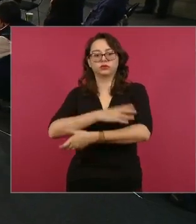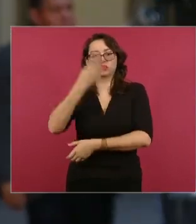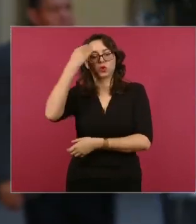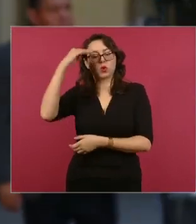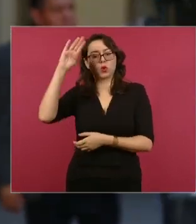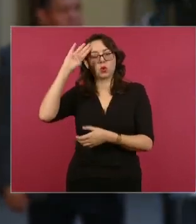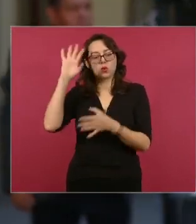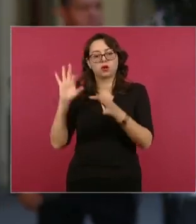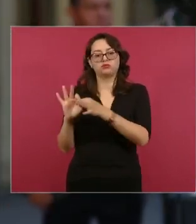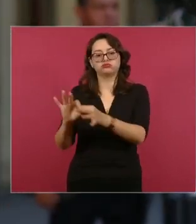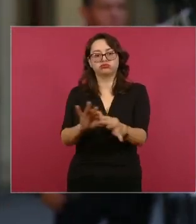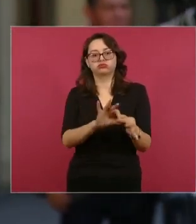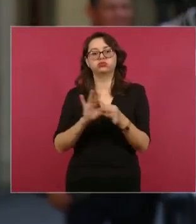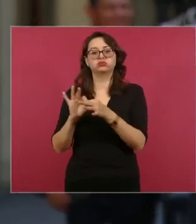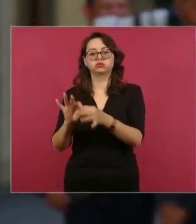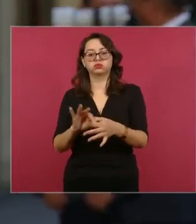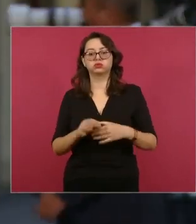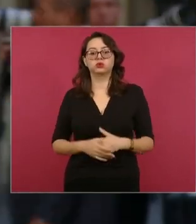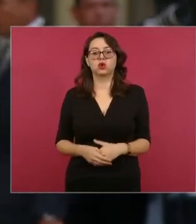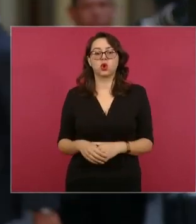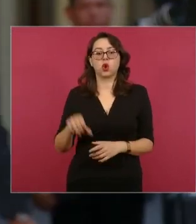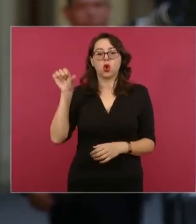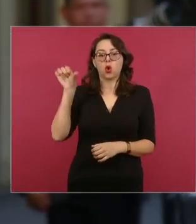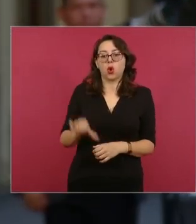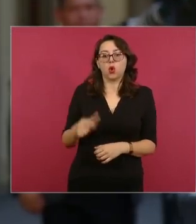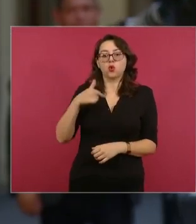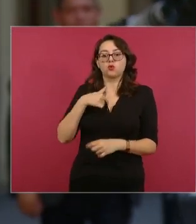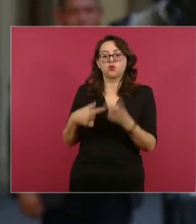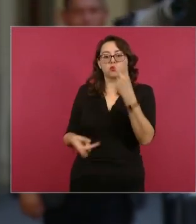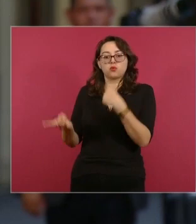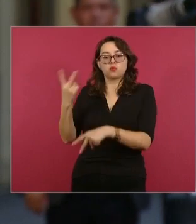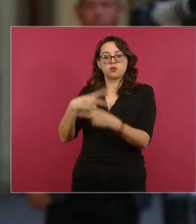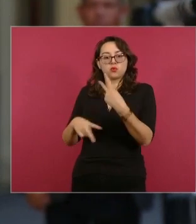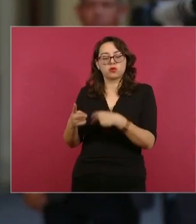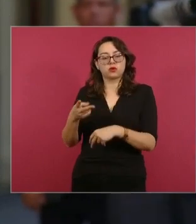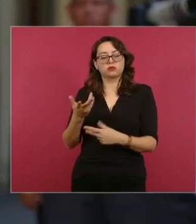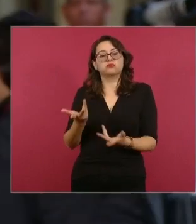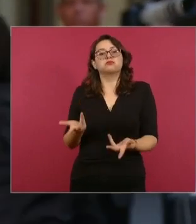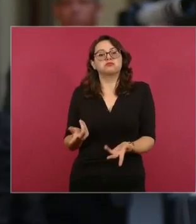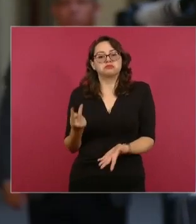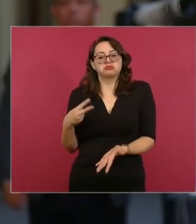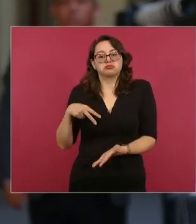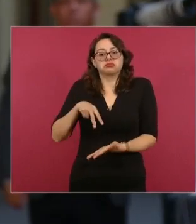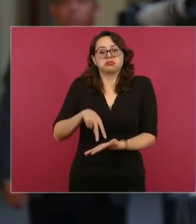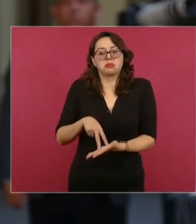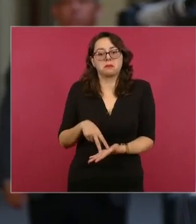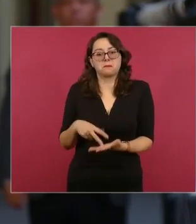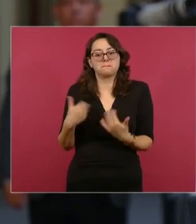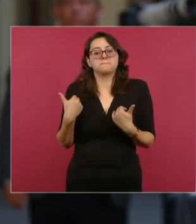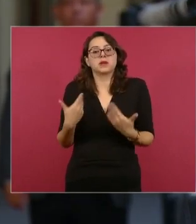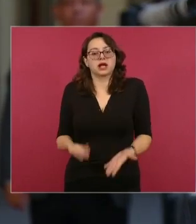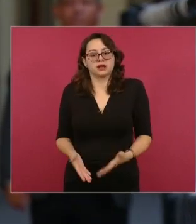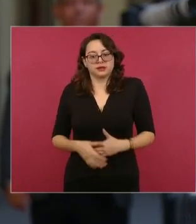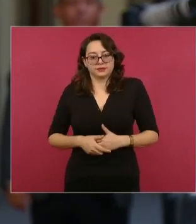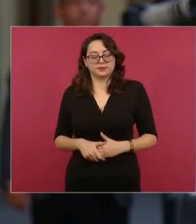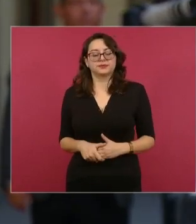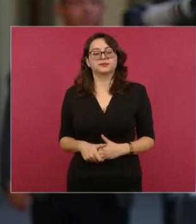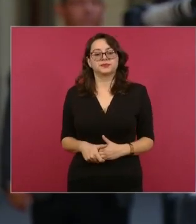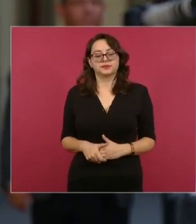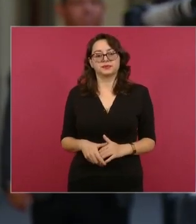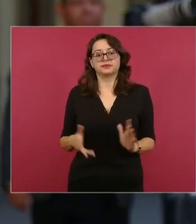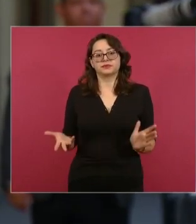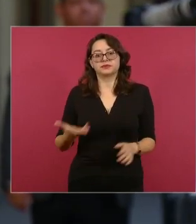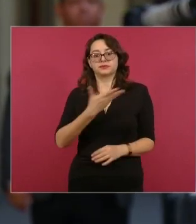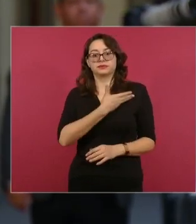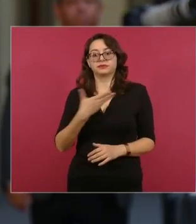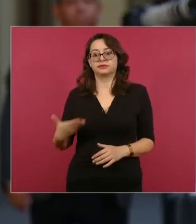Causas Justas. El motivo de esta visita es acompañar a la convocatoria del